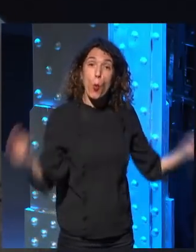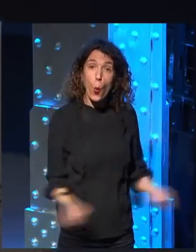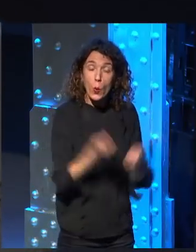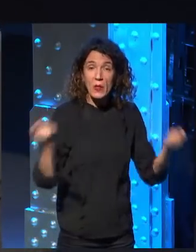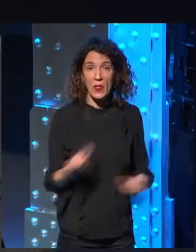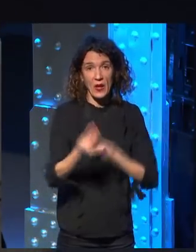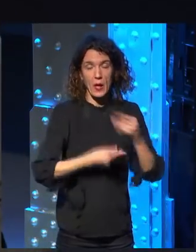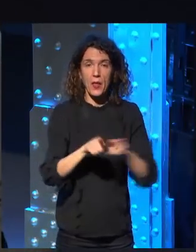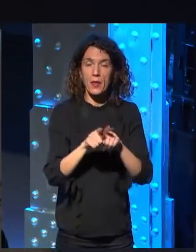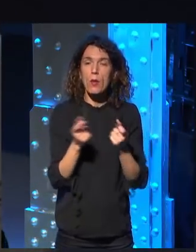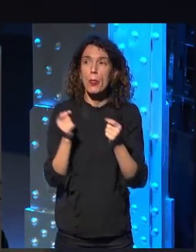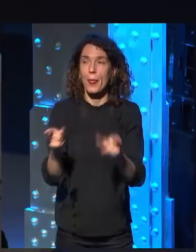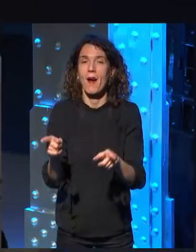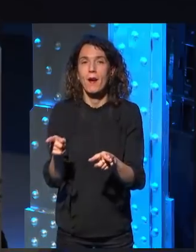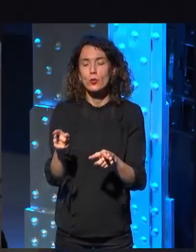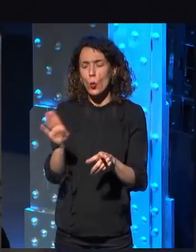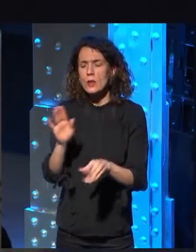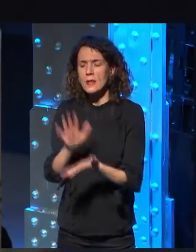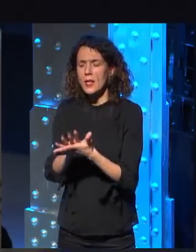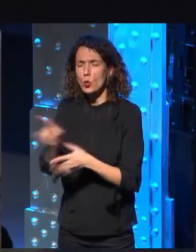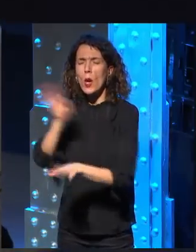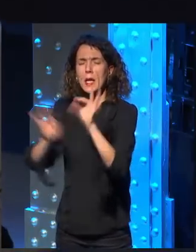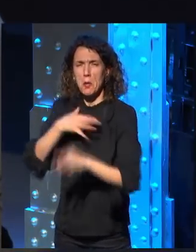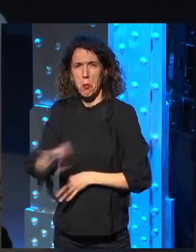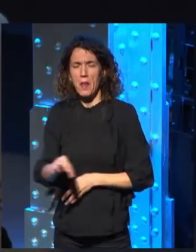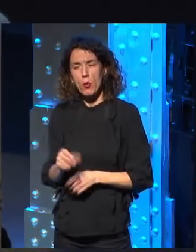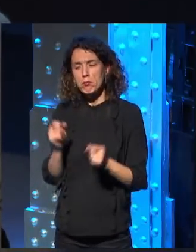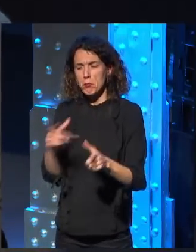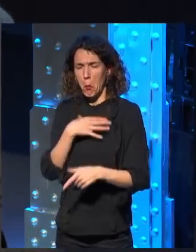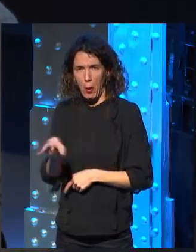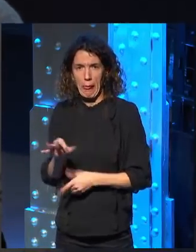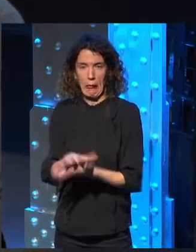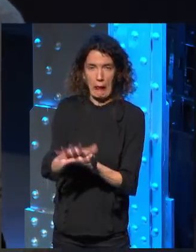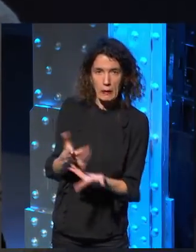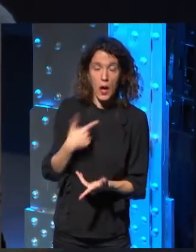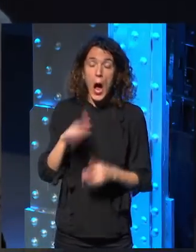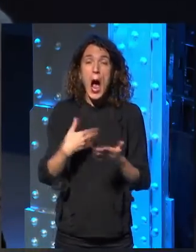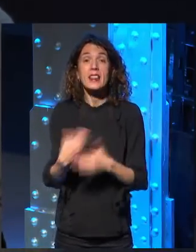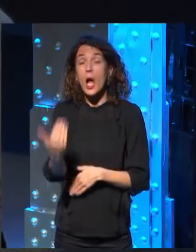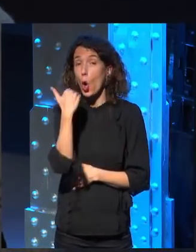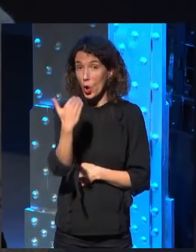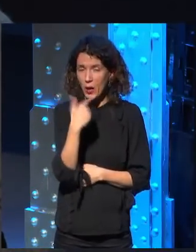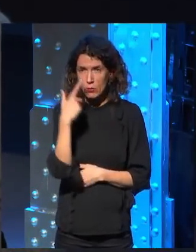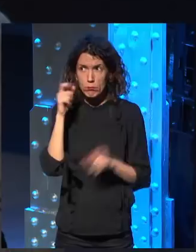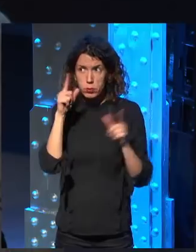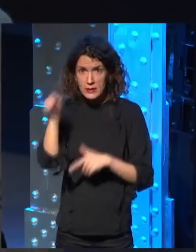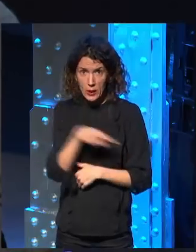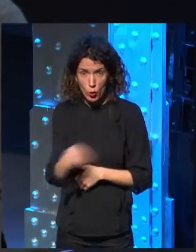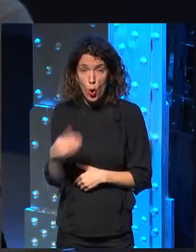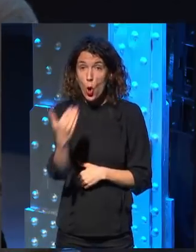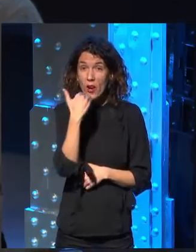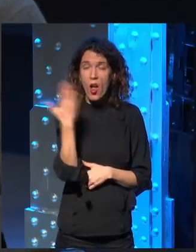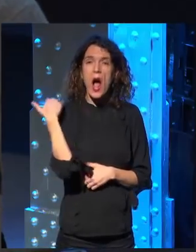lo que hace es prometerle que es él el que elige, ¿no? Hasta el extremo, que fíjate, hasta correos, ¿no? ¿Te has dado cuenta? Que